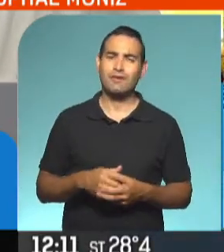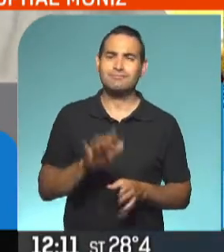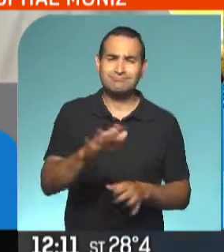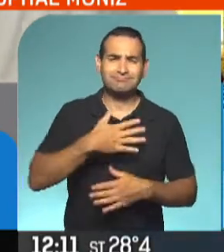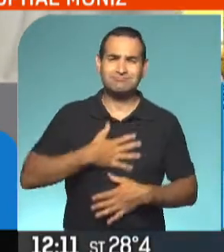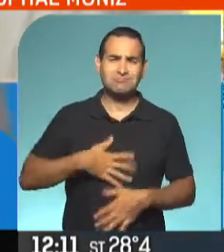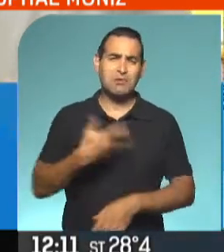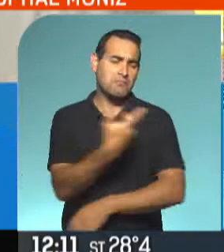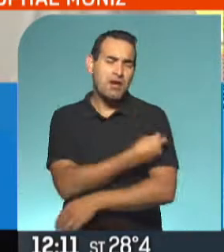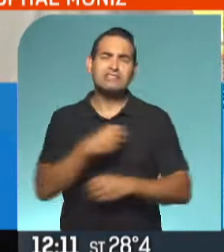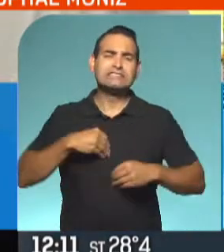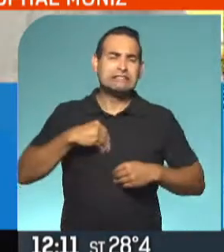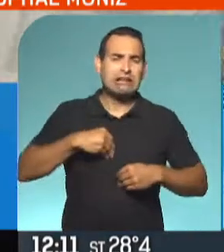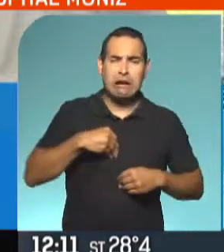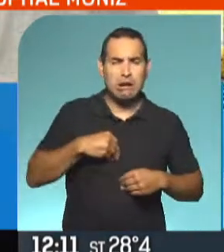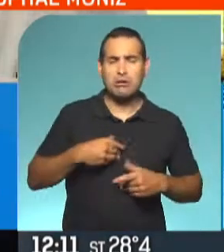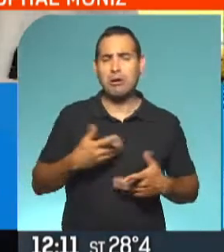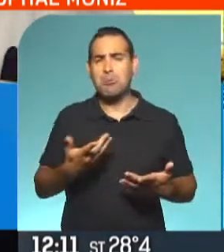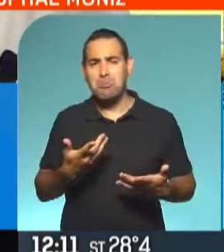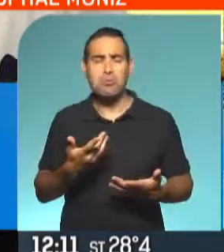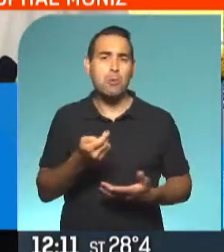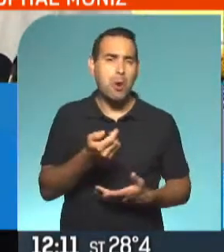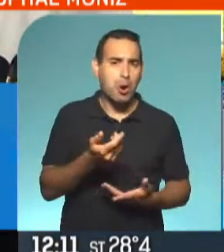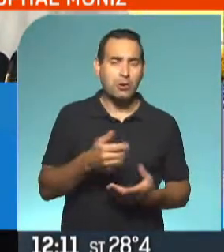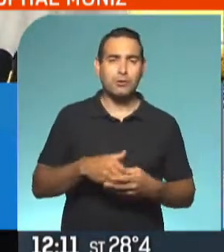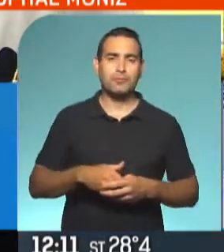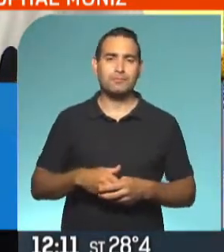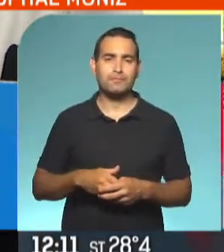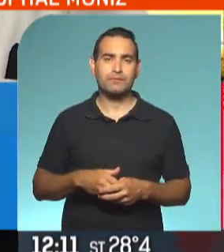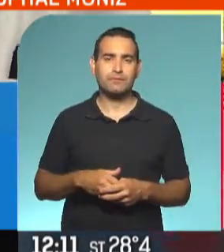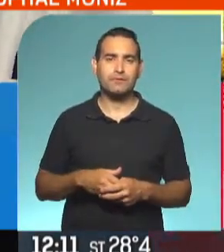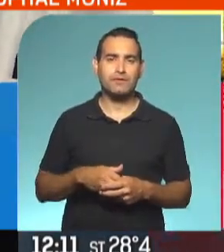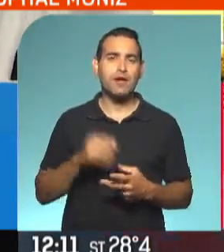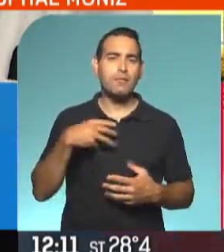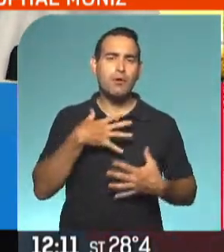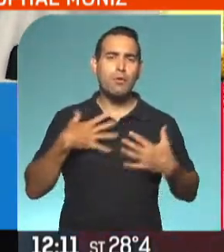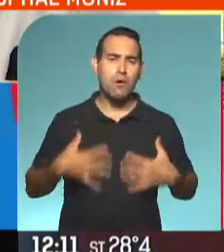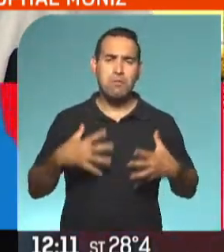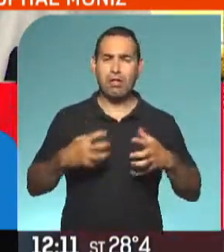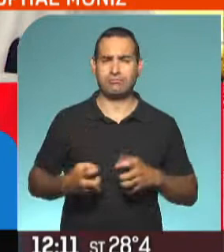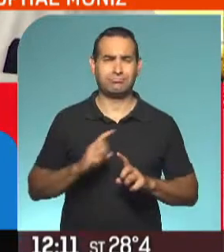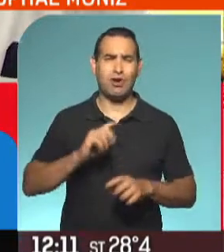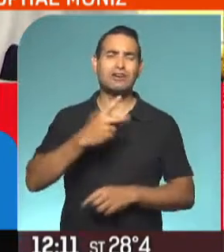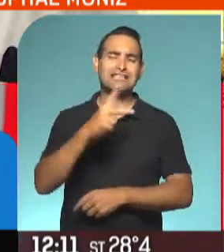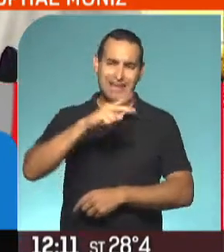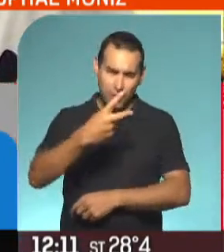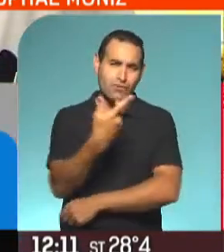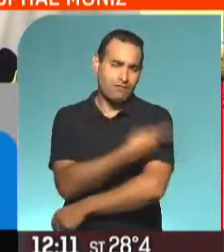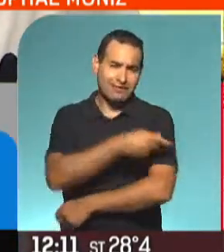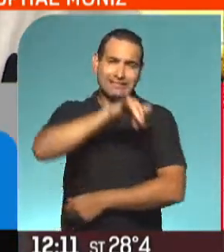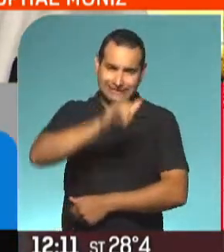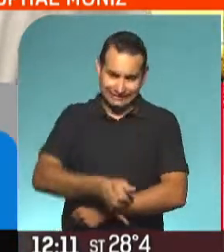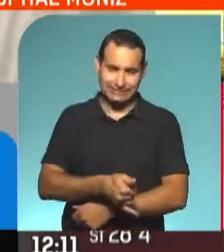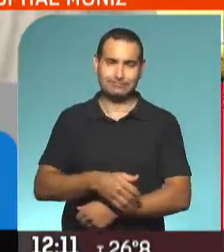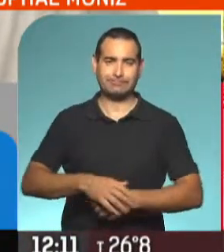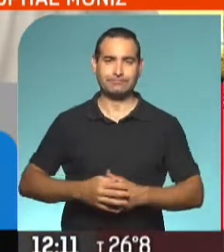pasar más y probabilísticamente va a tener menos respuestas, digamos, de esos efectos colaterales con la segunda, así que se dé la segunda dosis cuando lo citen